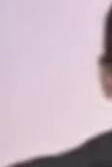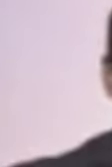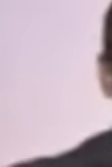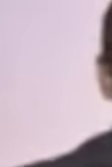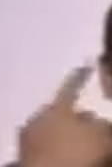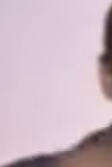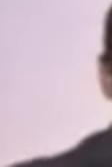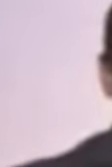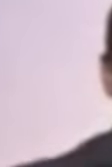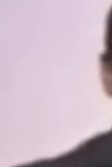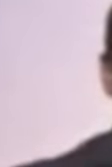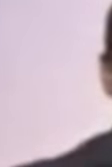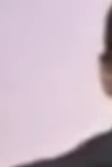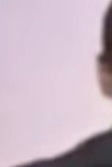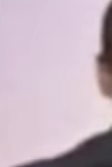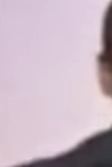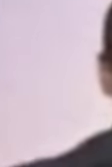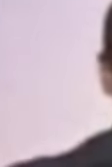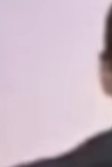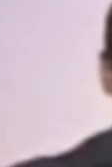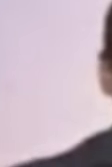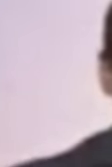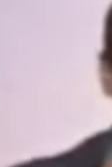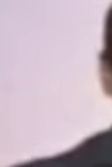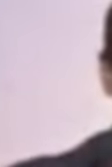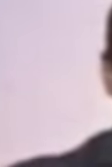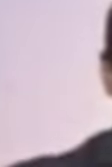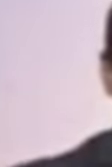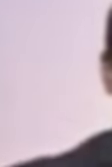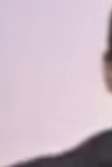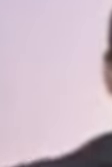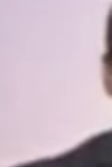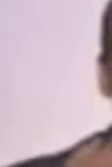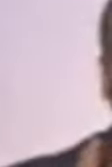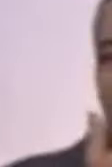coincidir, donde dejemos de tratarnos diferente por nuestro color de piel.